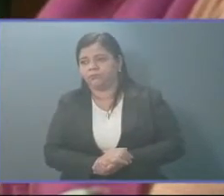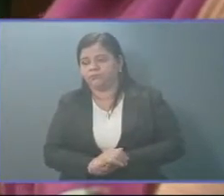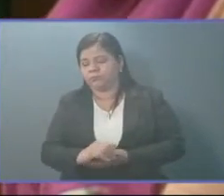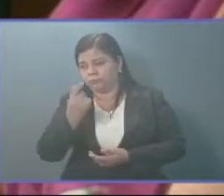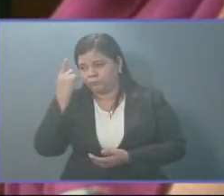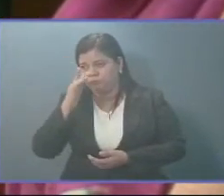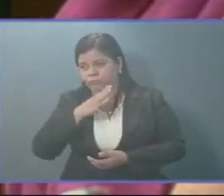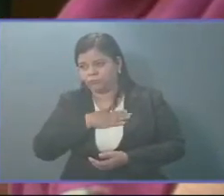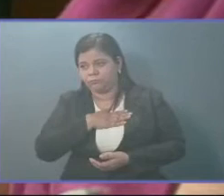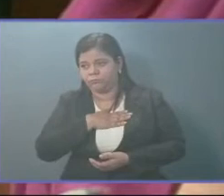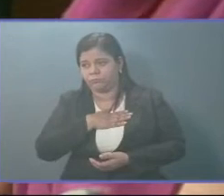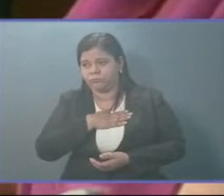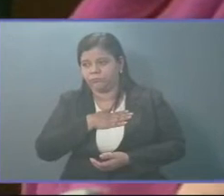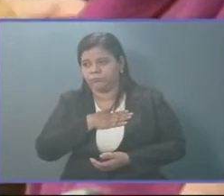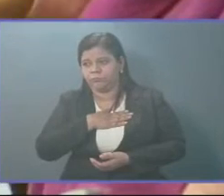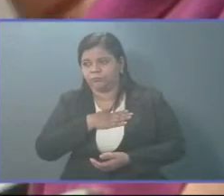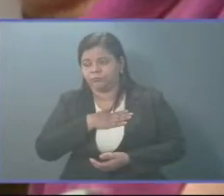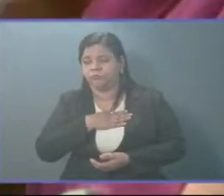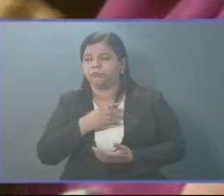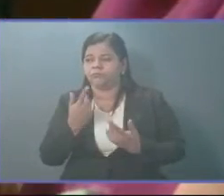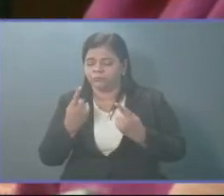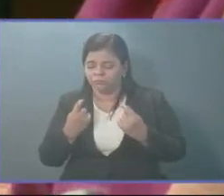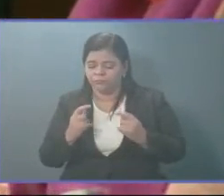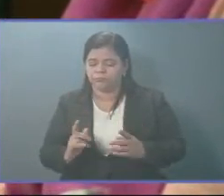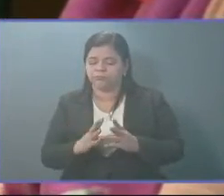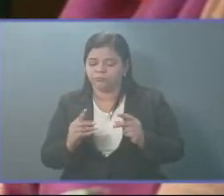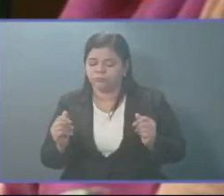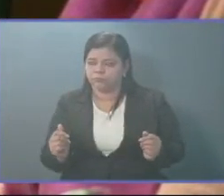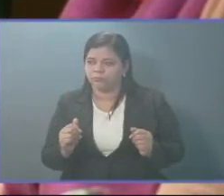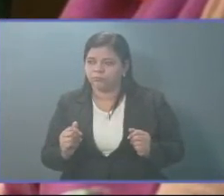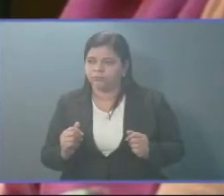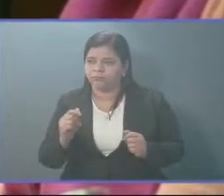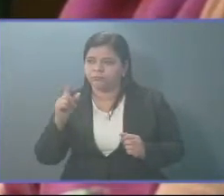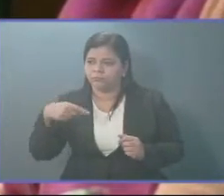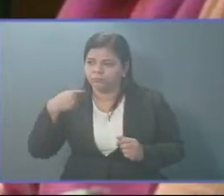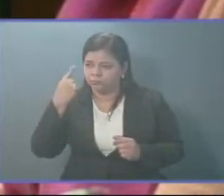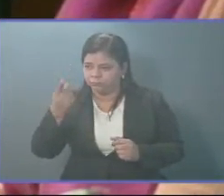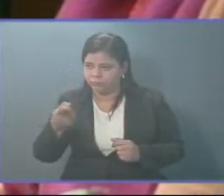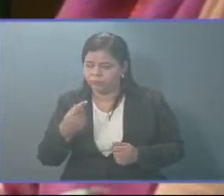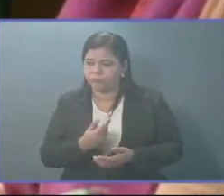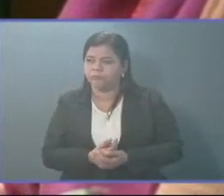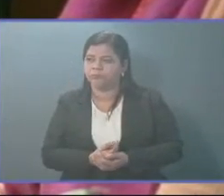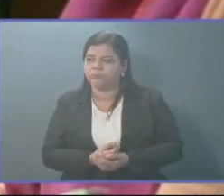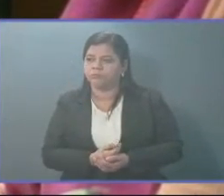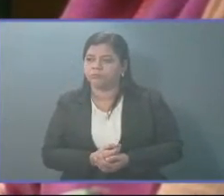pues, digamos, tratar de resolver para la próxima